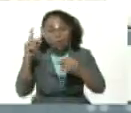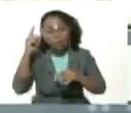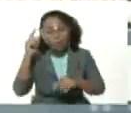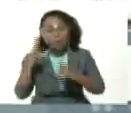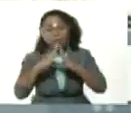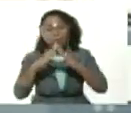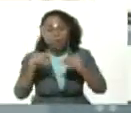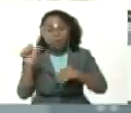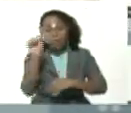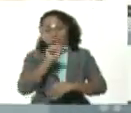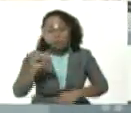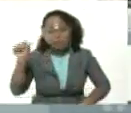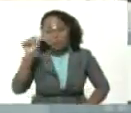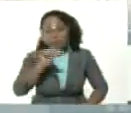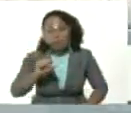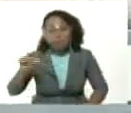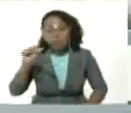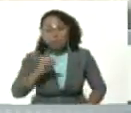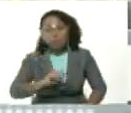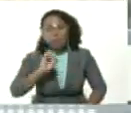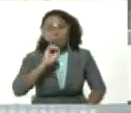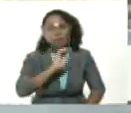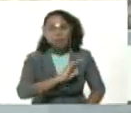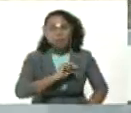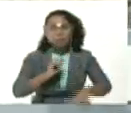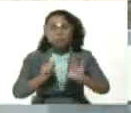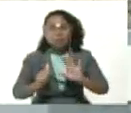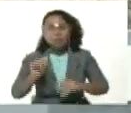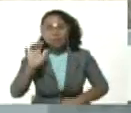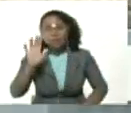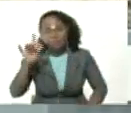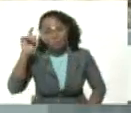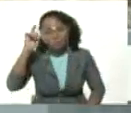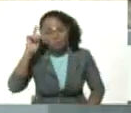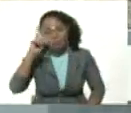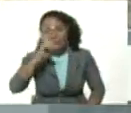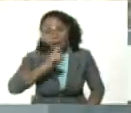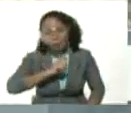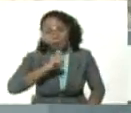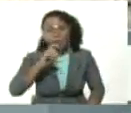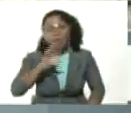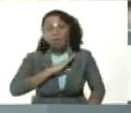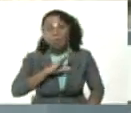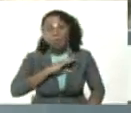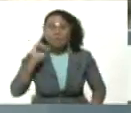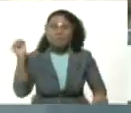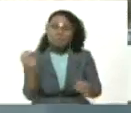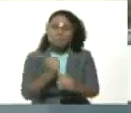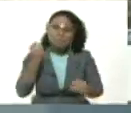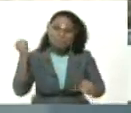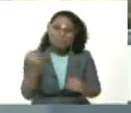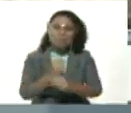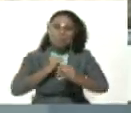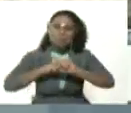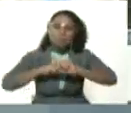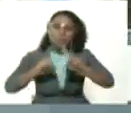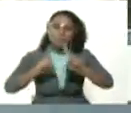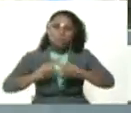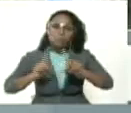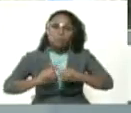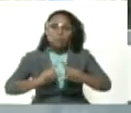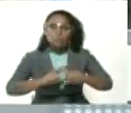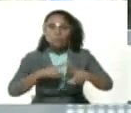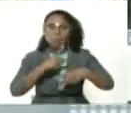la semana, de los 365 días del año, tenemos que trabajar por diversificar